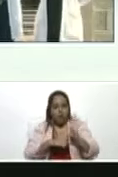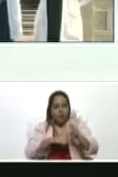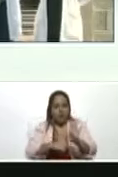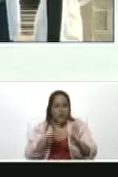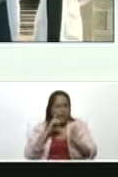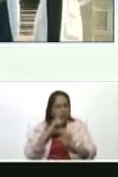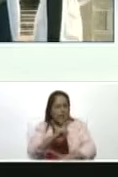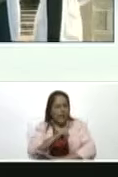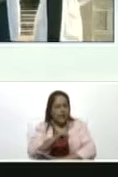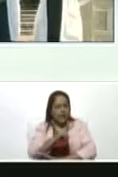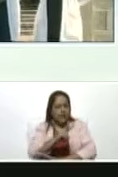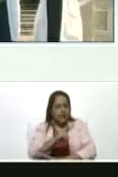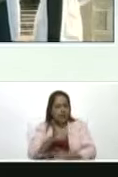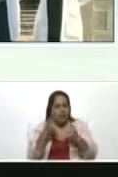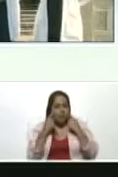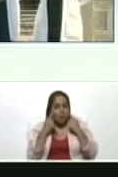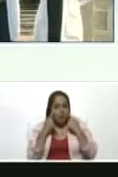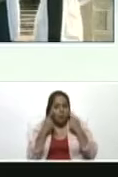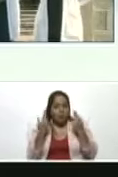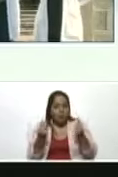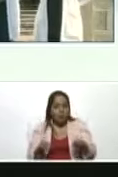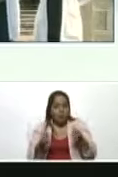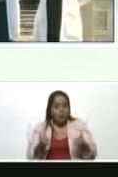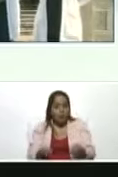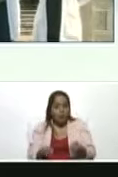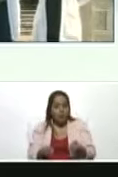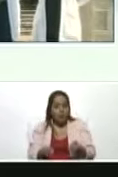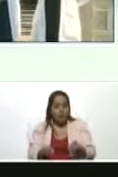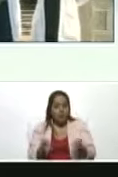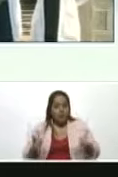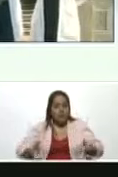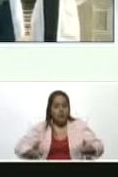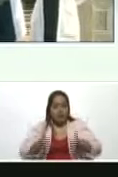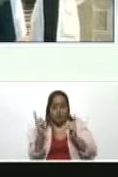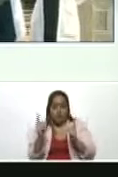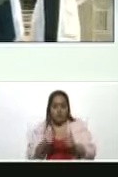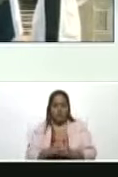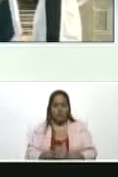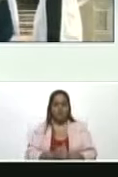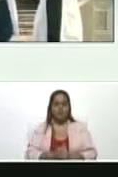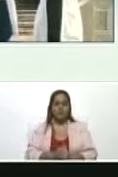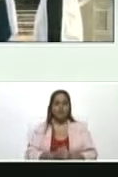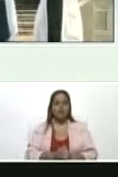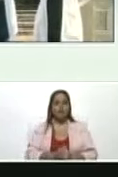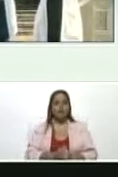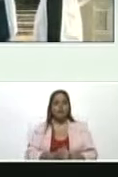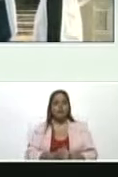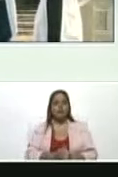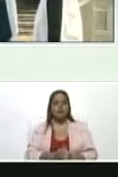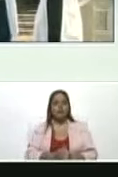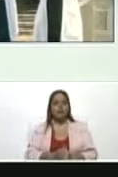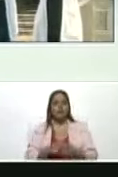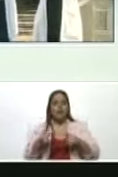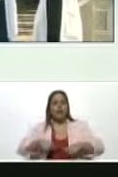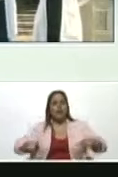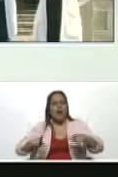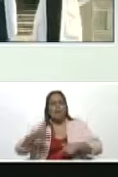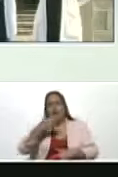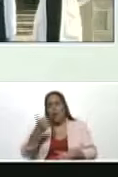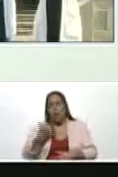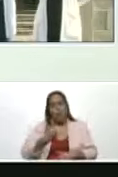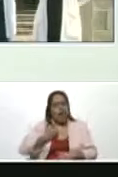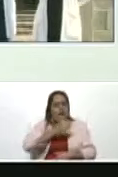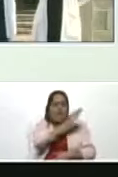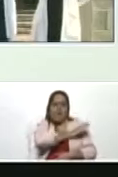ver con estos ojos la inauguración de una sede mejor que cualquier